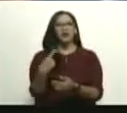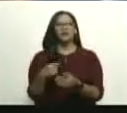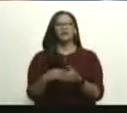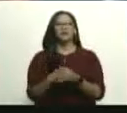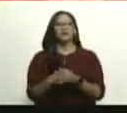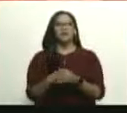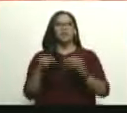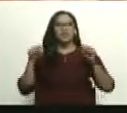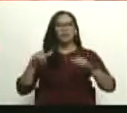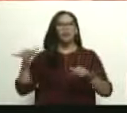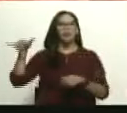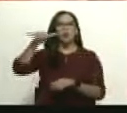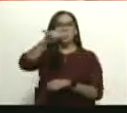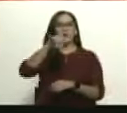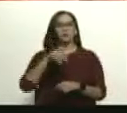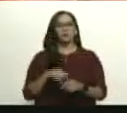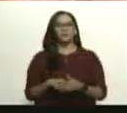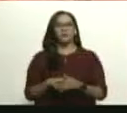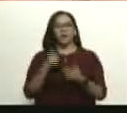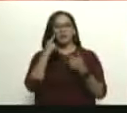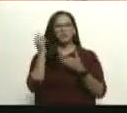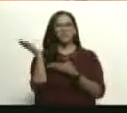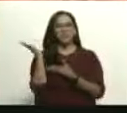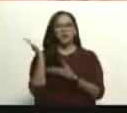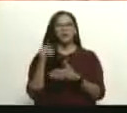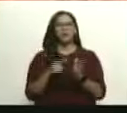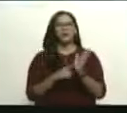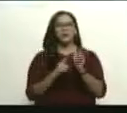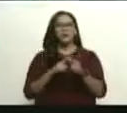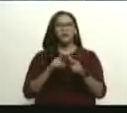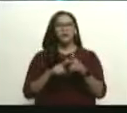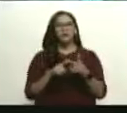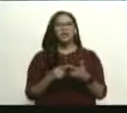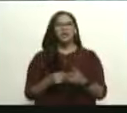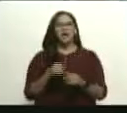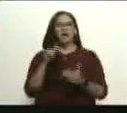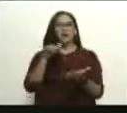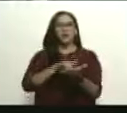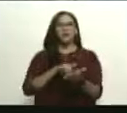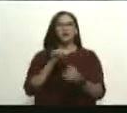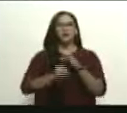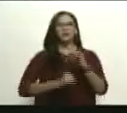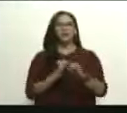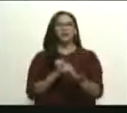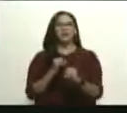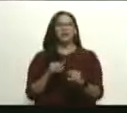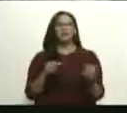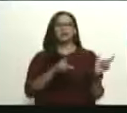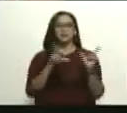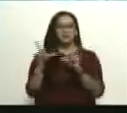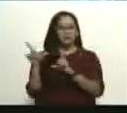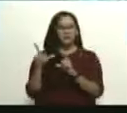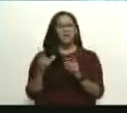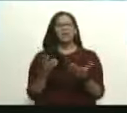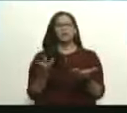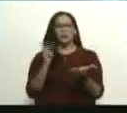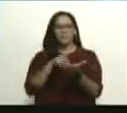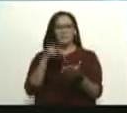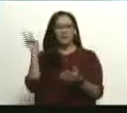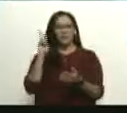estos vuelos. Allí vemos entonces las imágenes. El Aeropuerto Internacional de Maiquetía recibe a los compatriotas